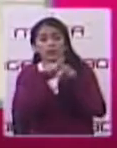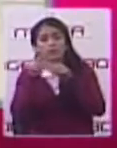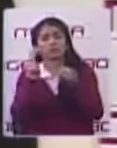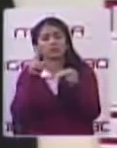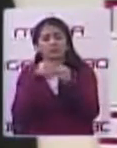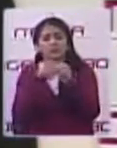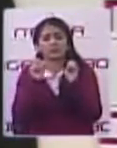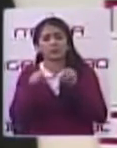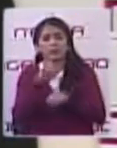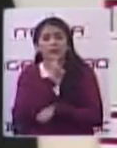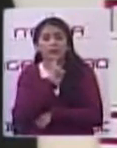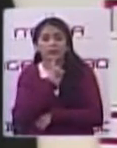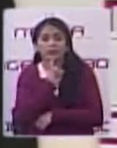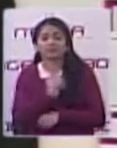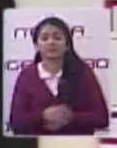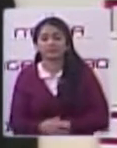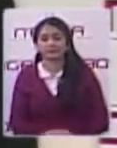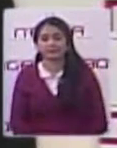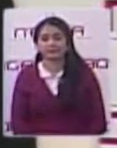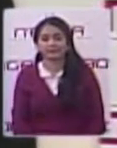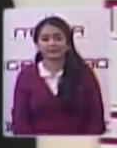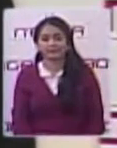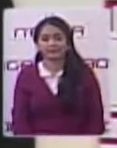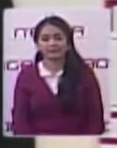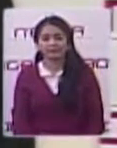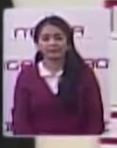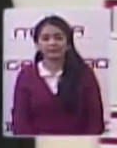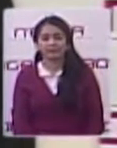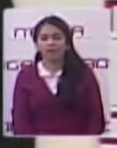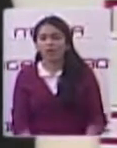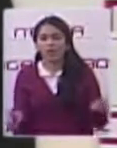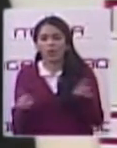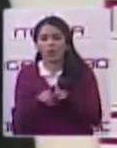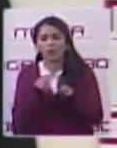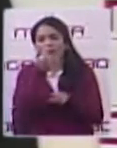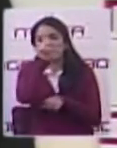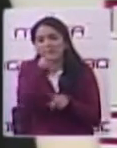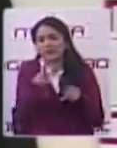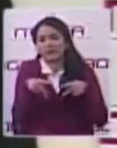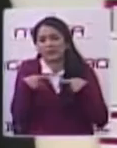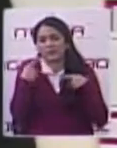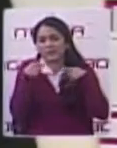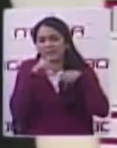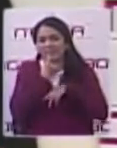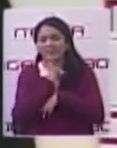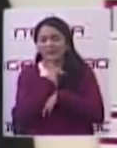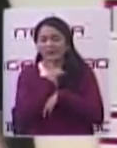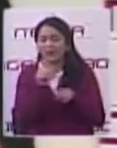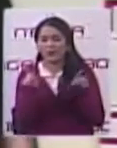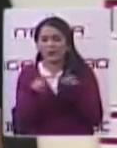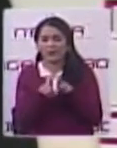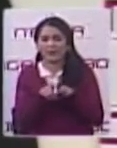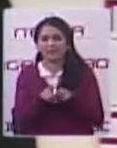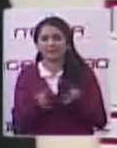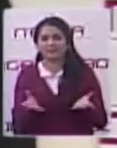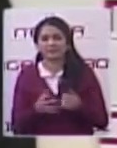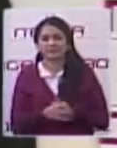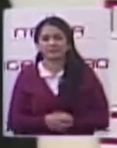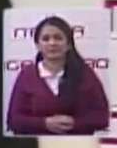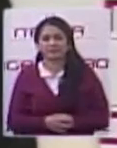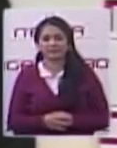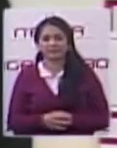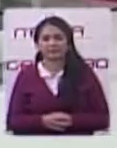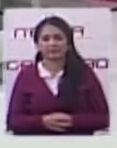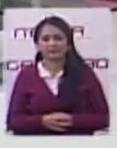absolutamente toda la educación que uno tendría como residente o ciudadano en Estados Unidos, lo tienen también los hijos o los mismos